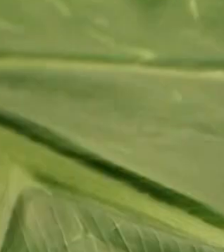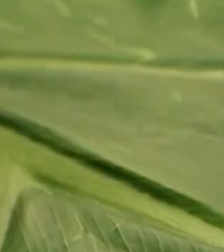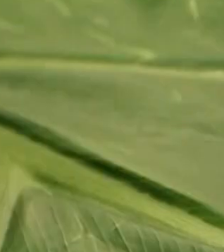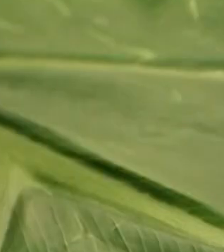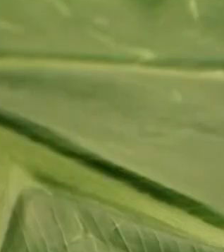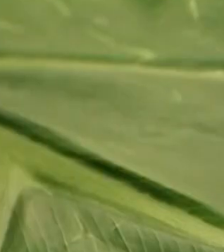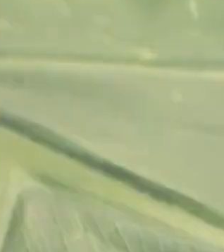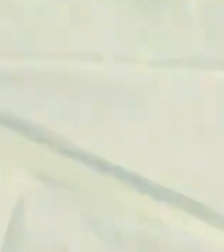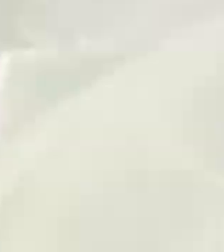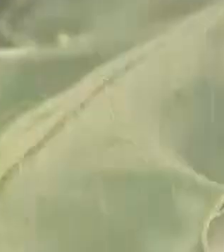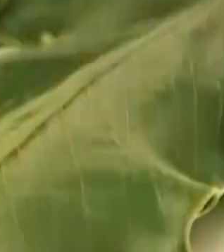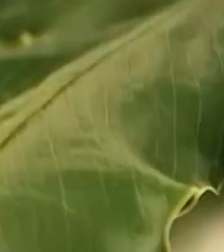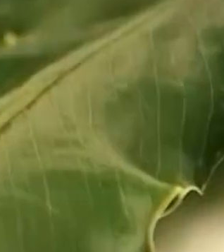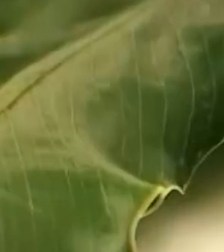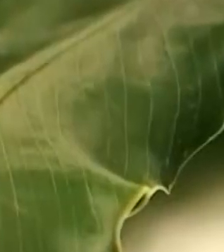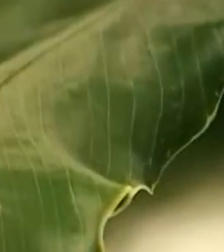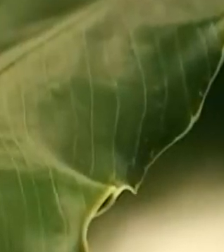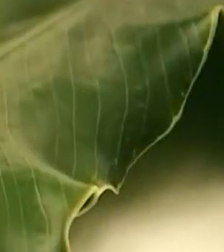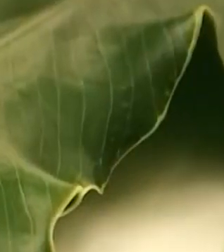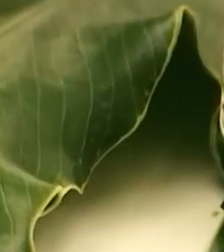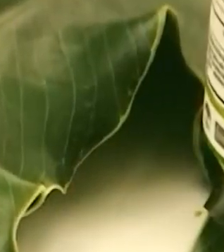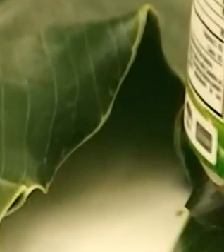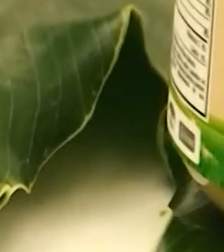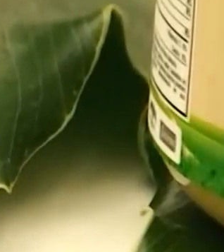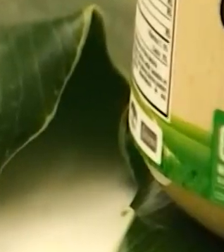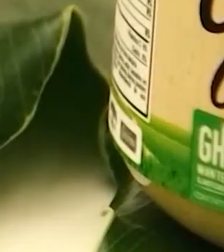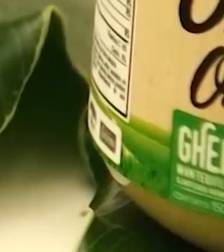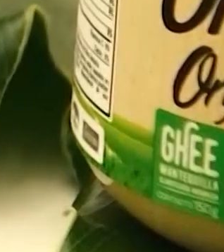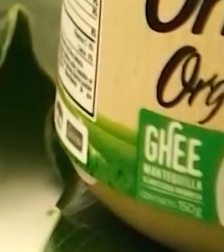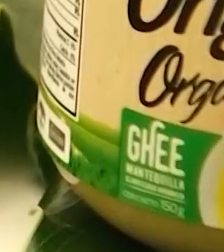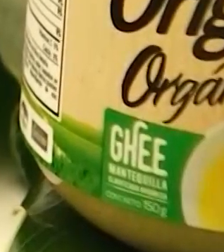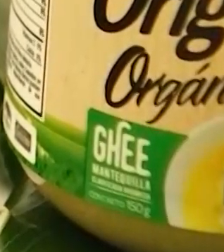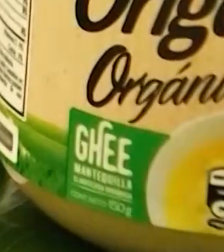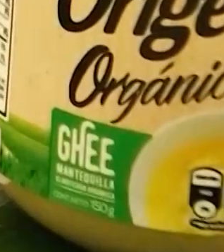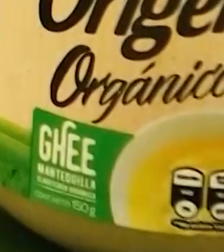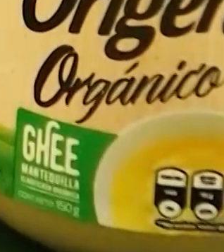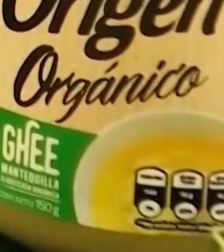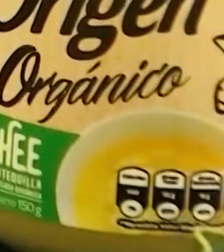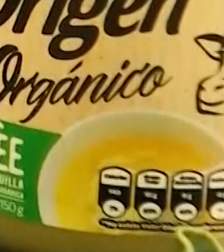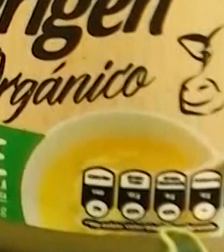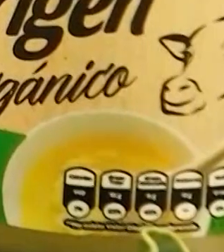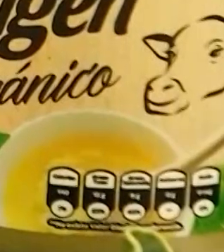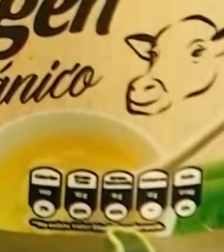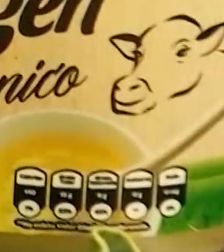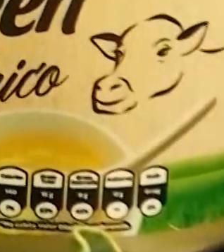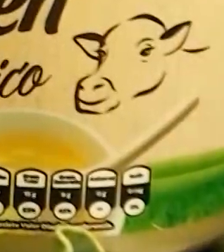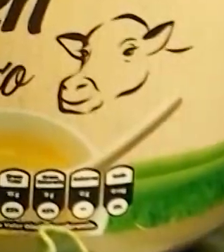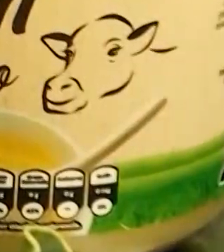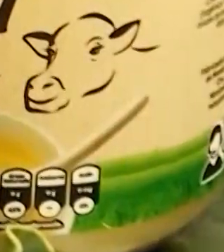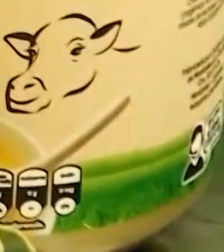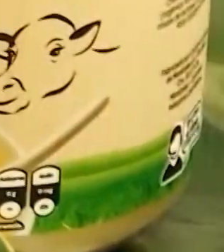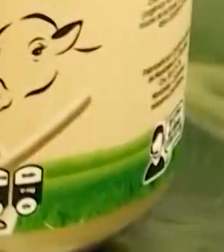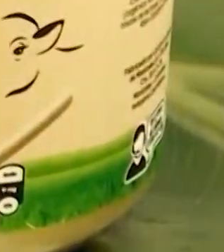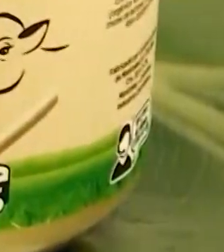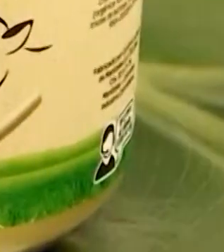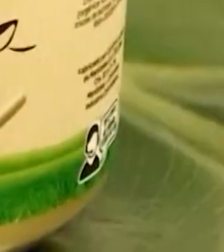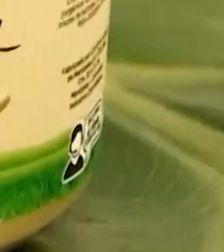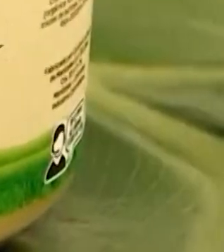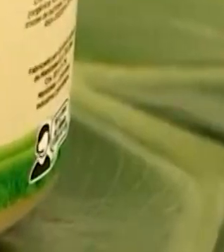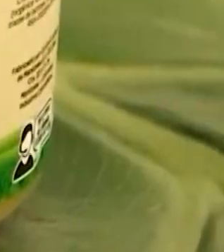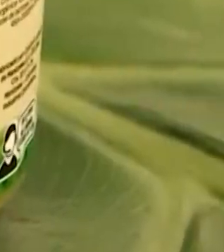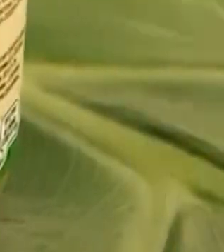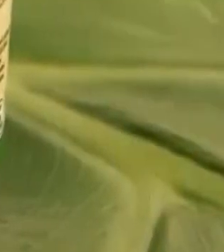su poder nutritivo y saludable ahora en tiendas naturistas y supermercados de cadena aquí la